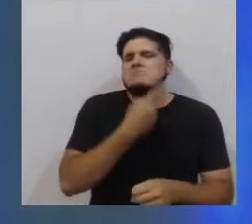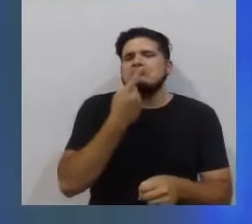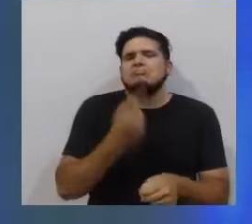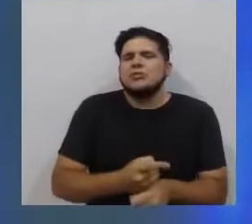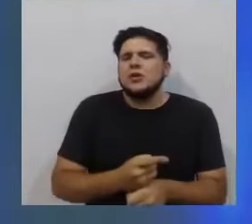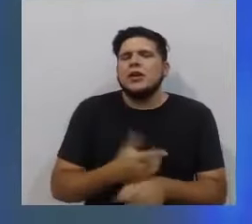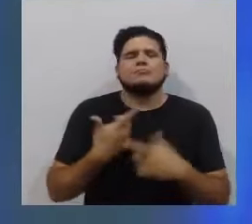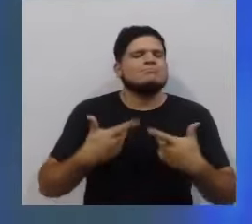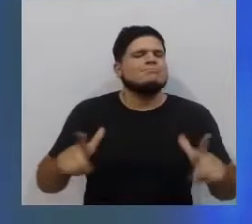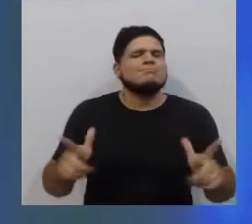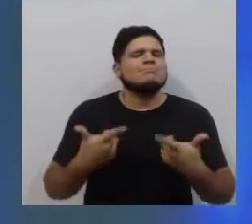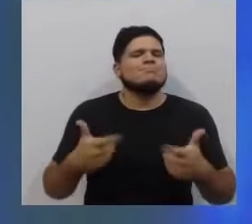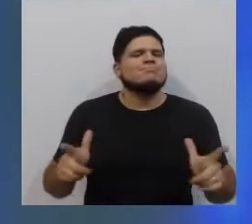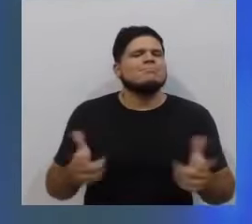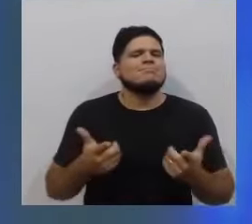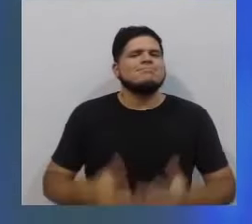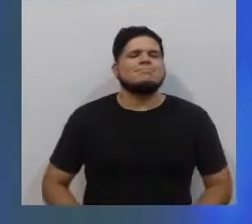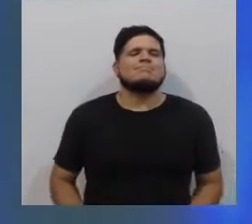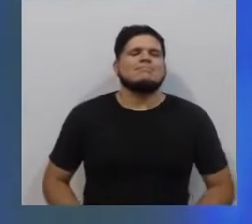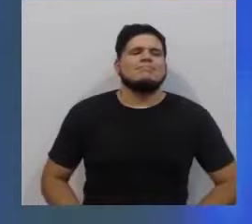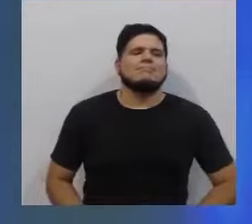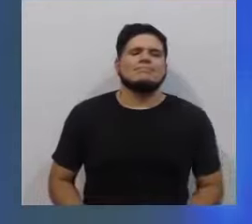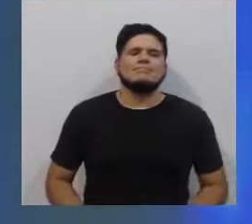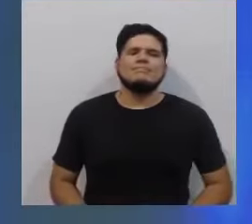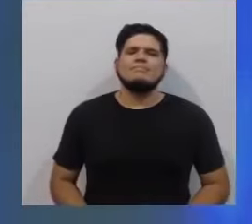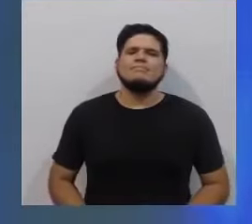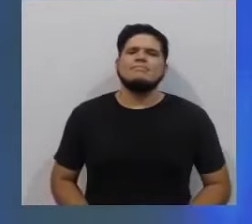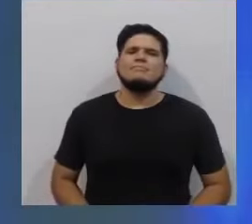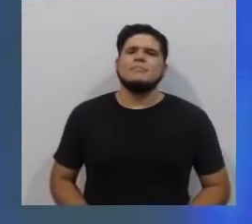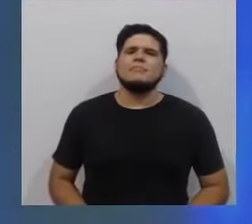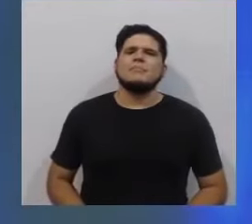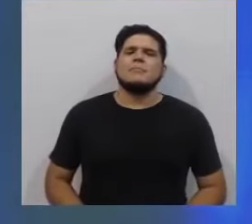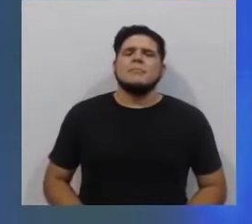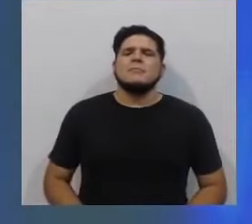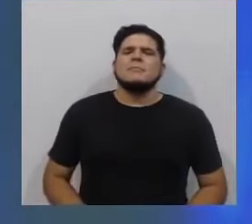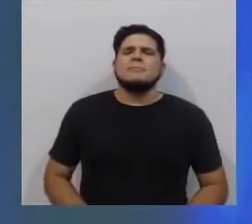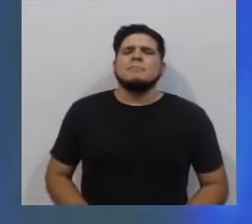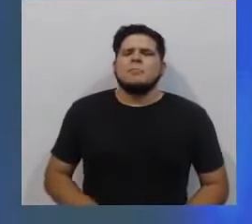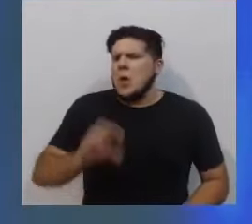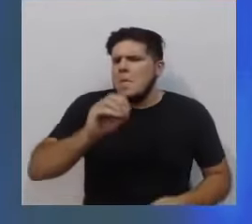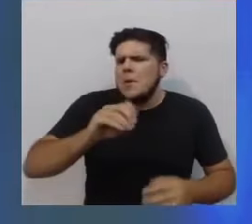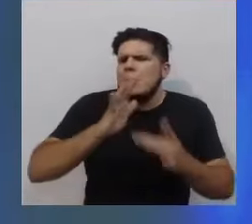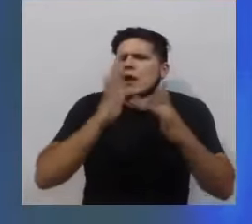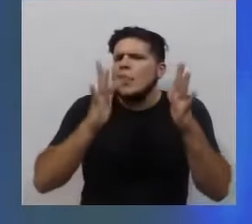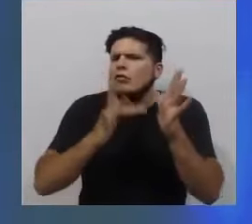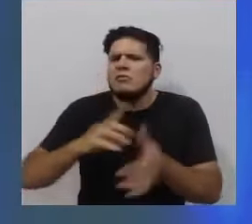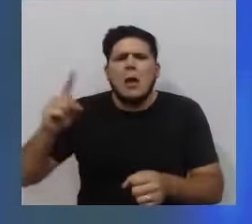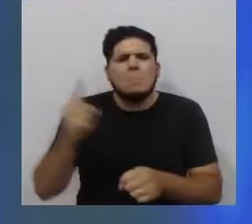señor usted sabe lo que está diciendo nada es imposible en el nombre del señor